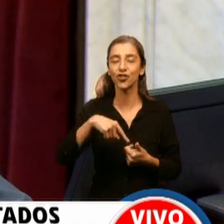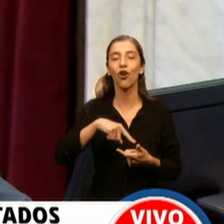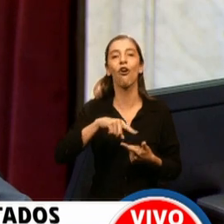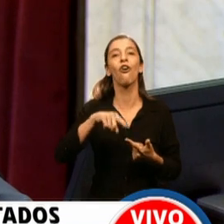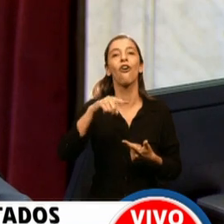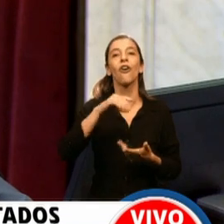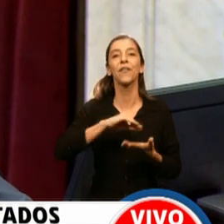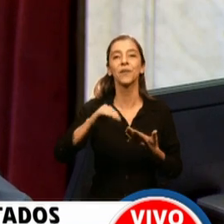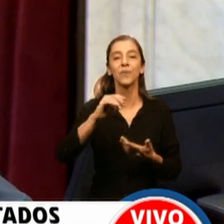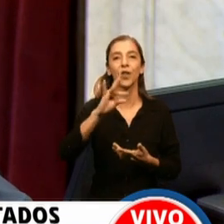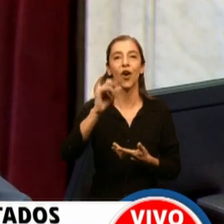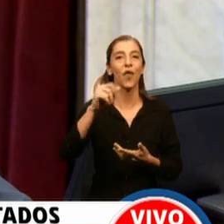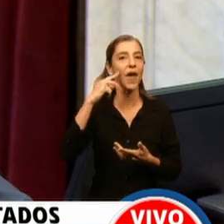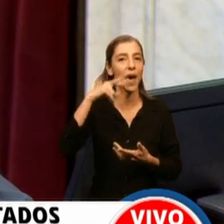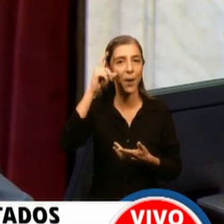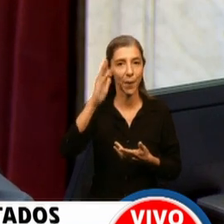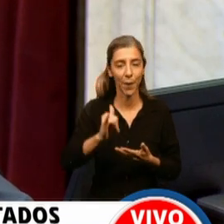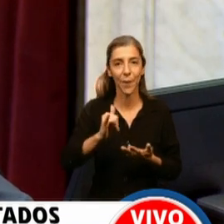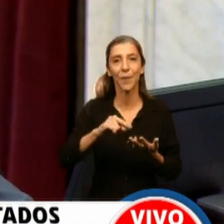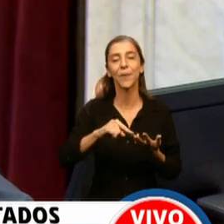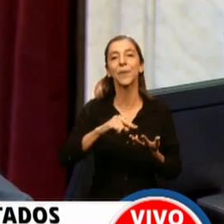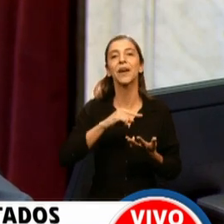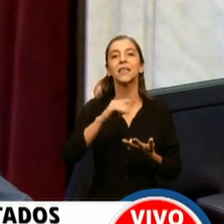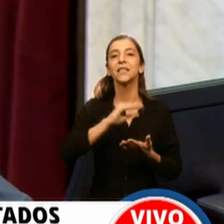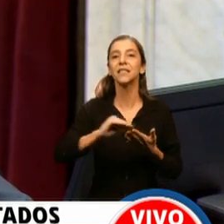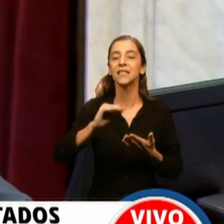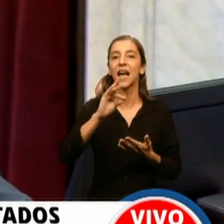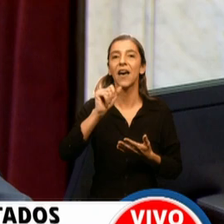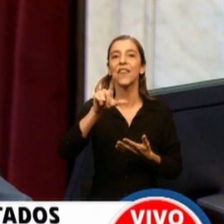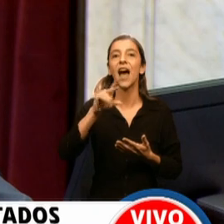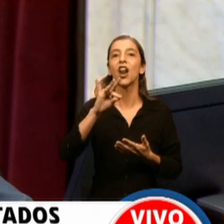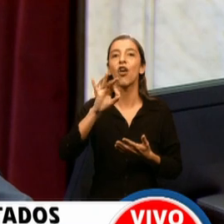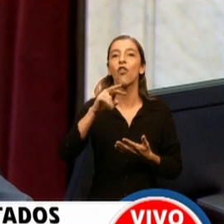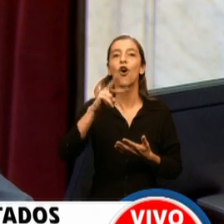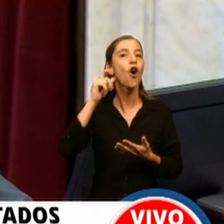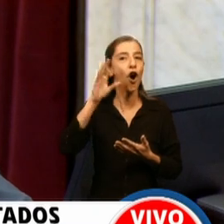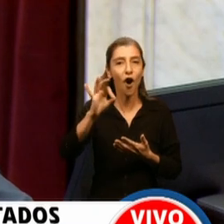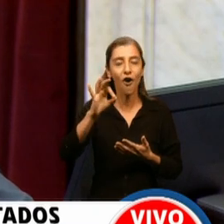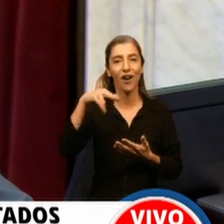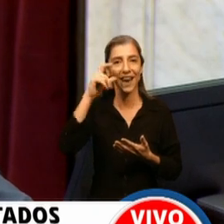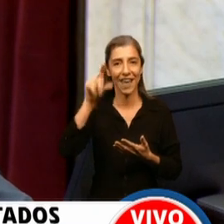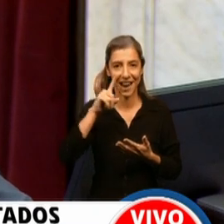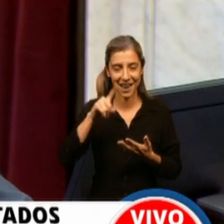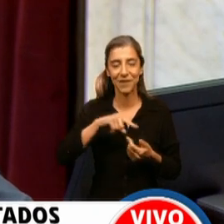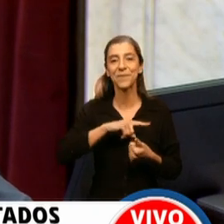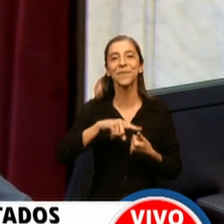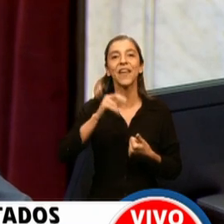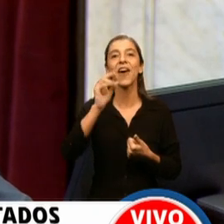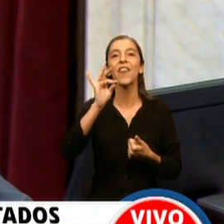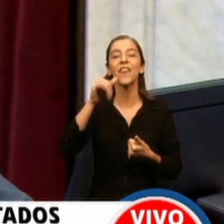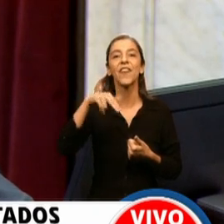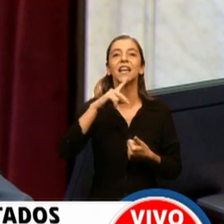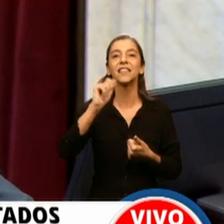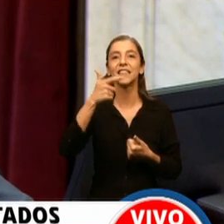diputado daibes ricardo diputada de aldo daldovo nelly diputado dantas